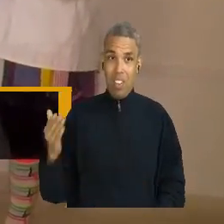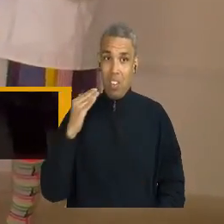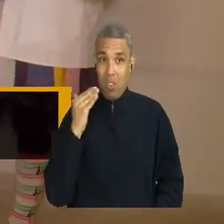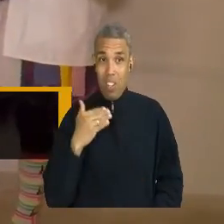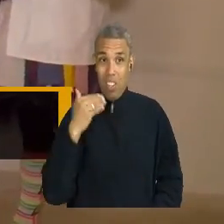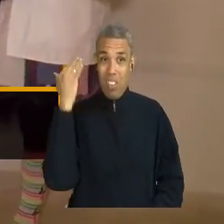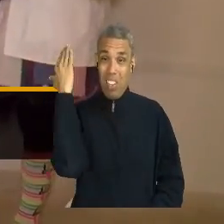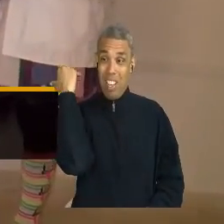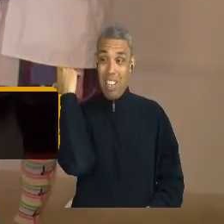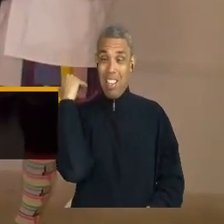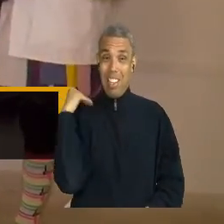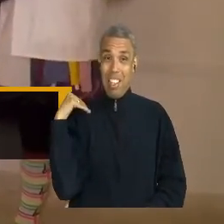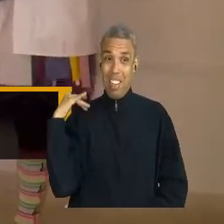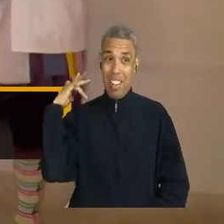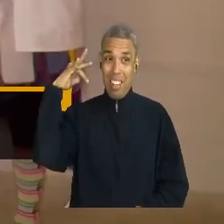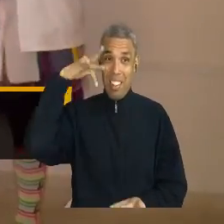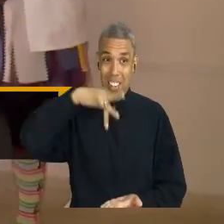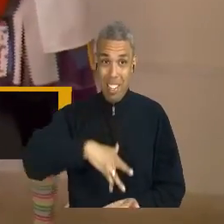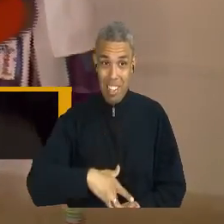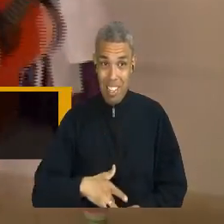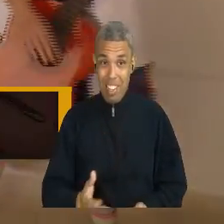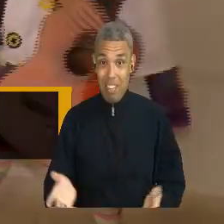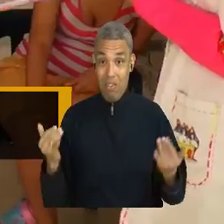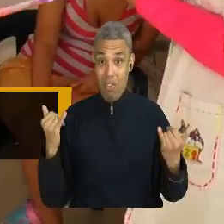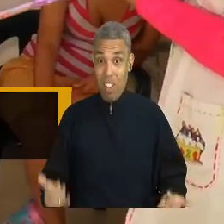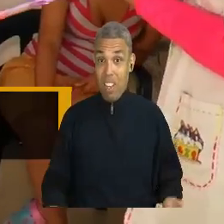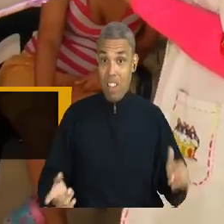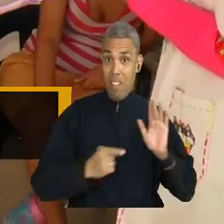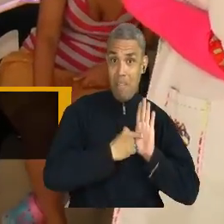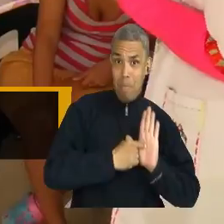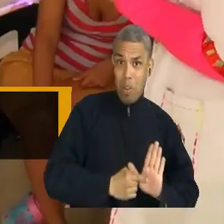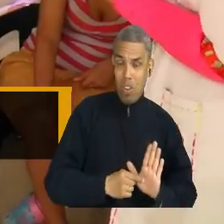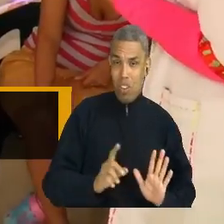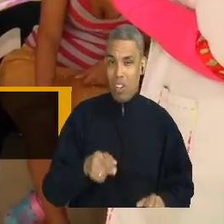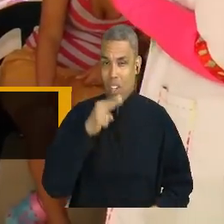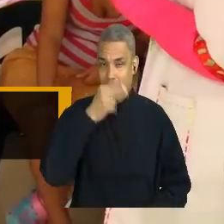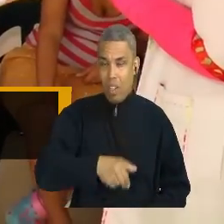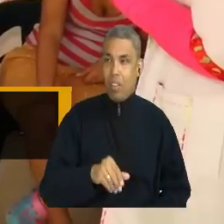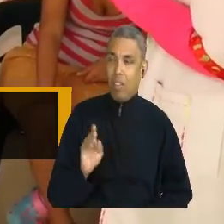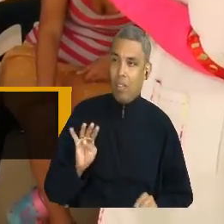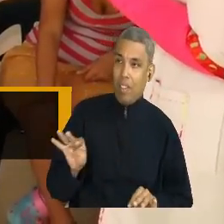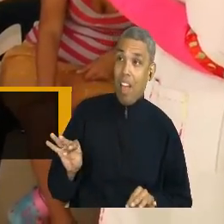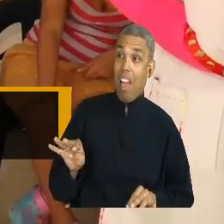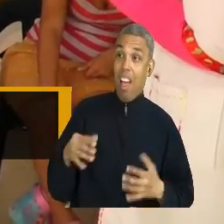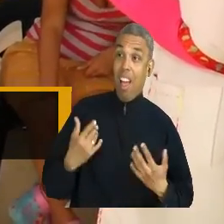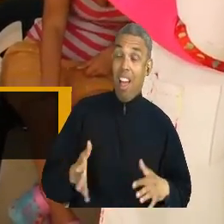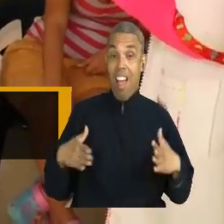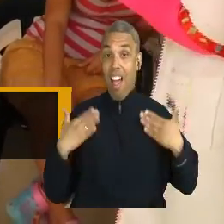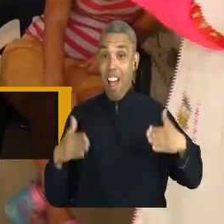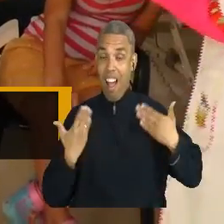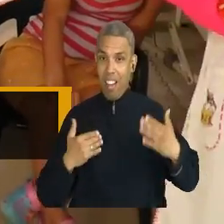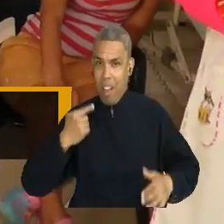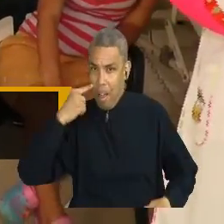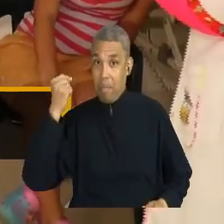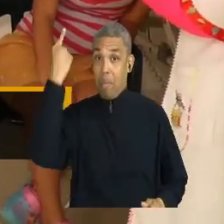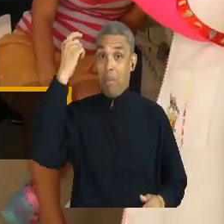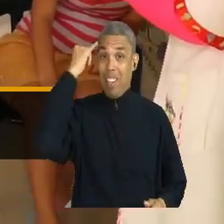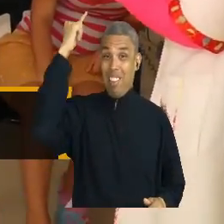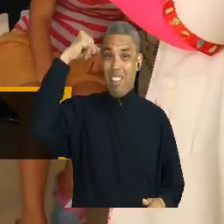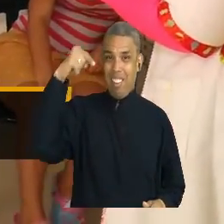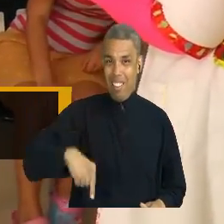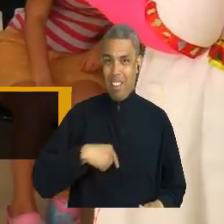qué lindo. Sí. Es que nosotros estamos haciendo el lanzamiento en Barranca y precisamente lo estamos haciendo, pues empezando